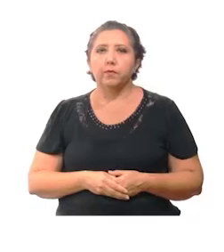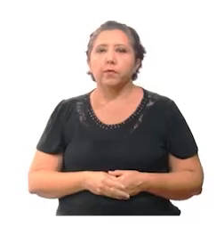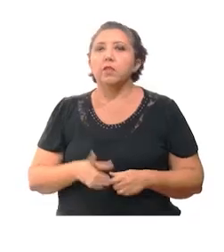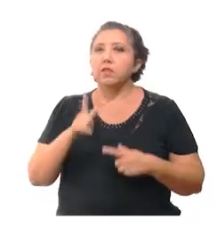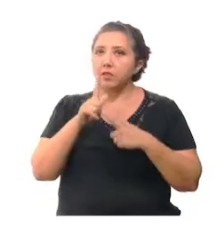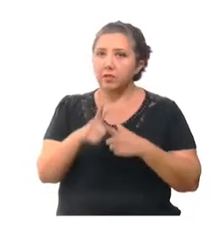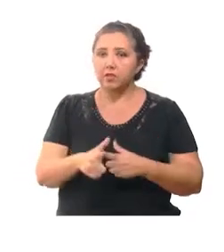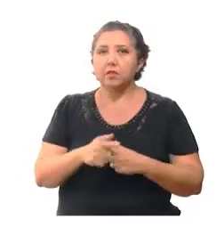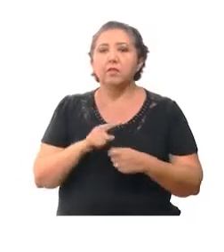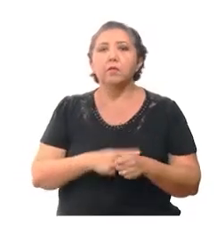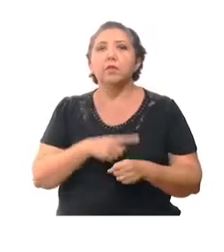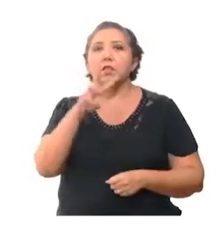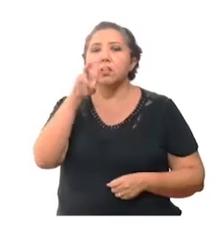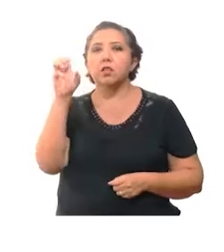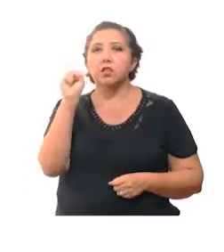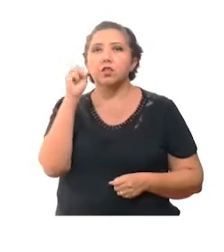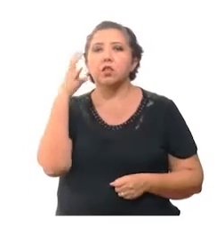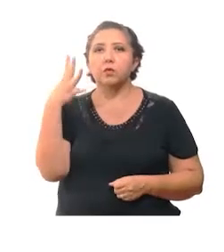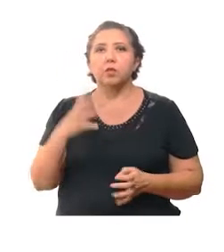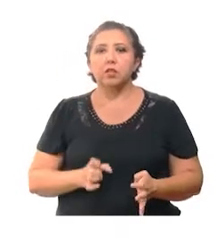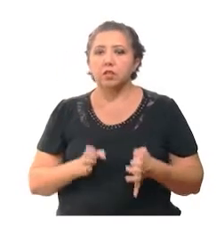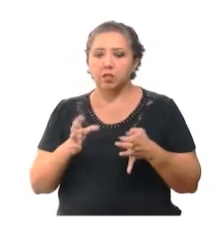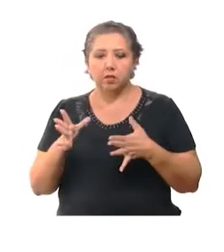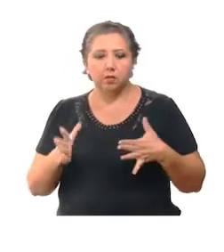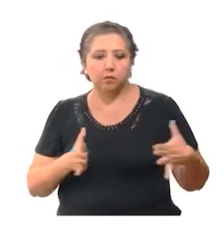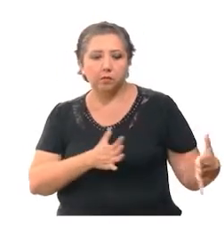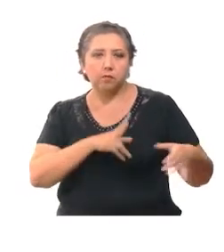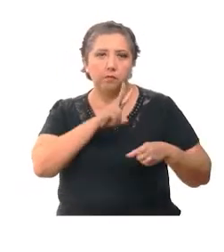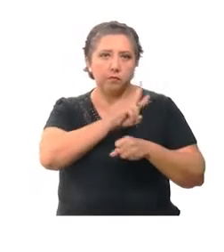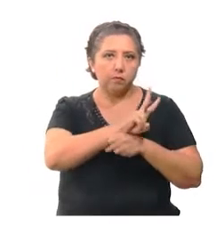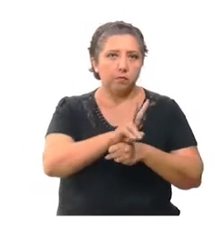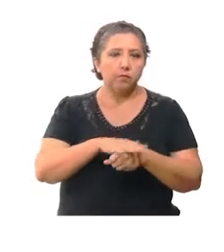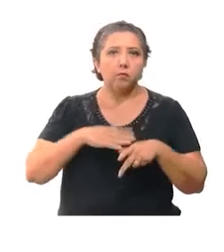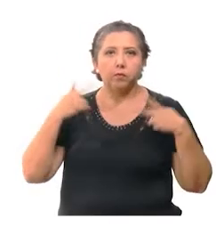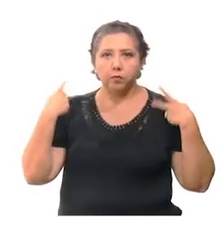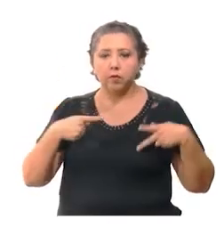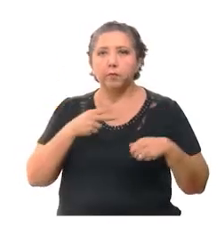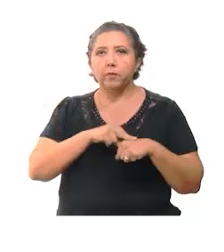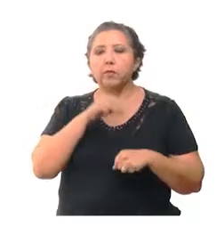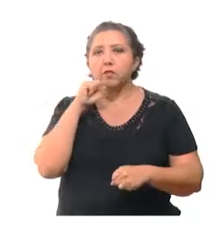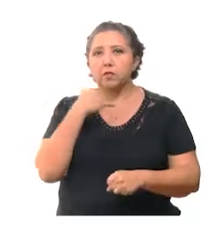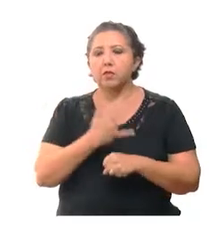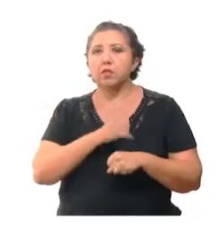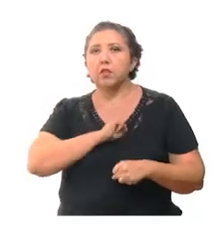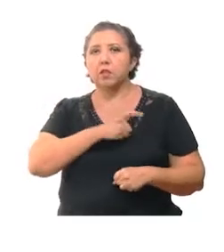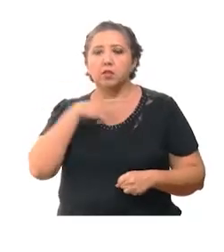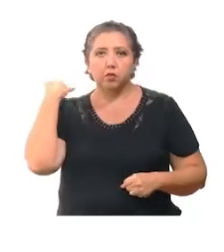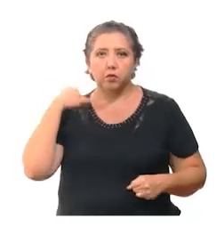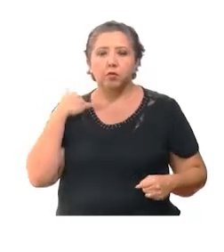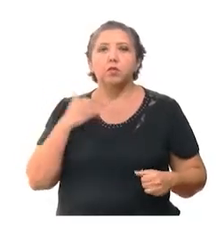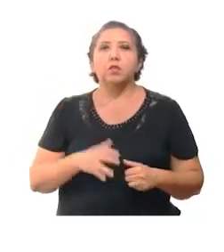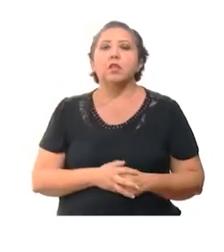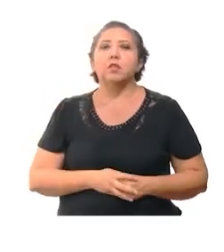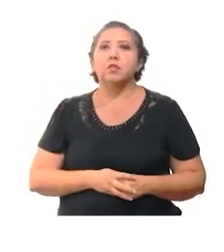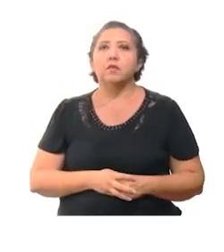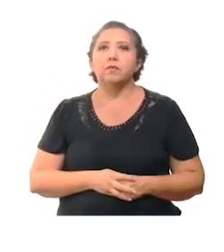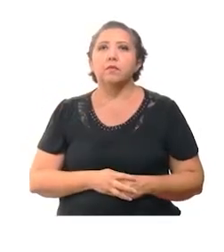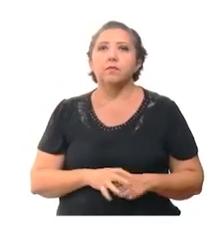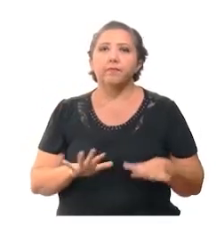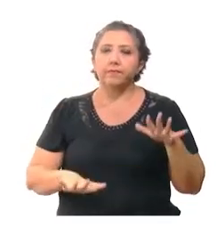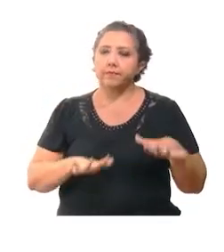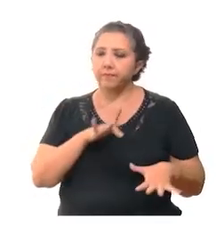De los casos activos, 364 están estables, aislados y monitoreados por personal médico de la Secretaría de Salud de